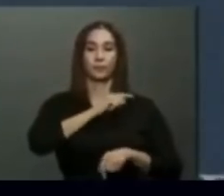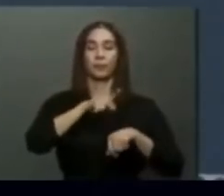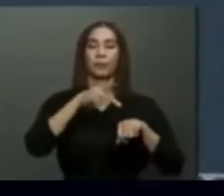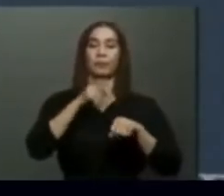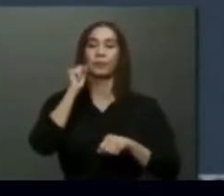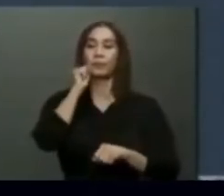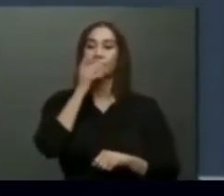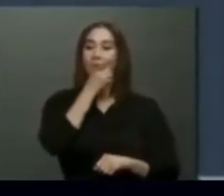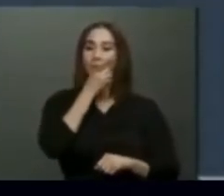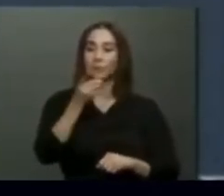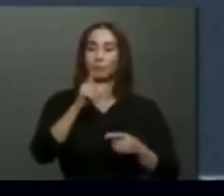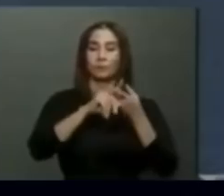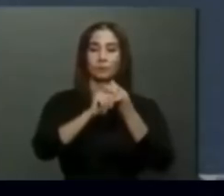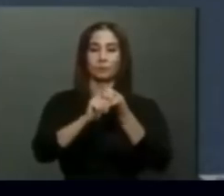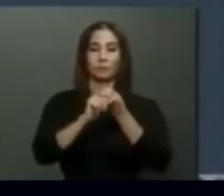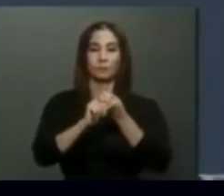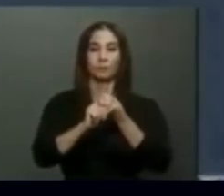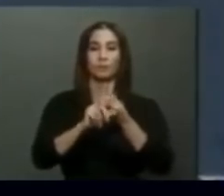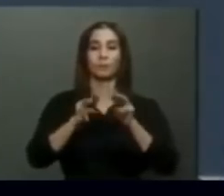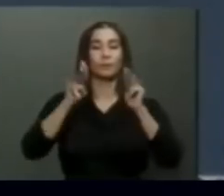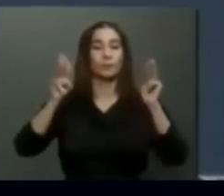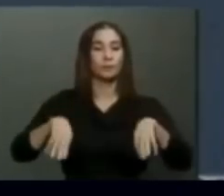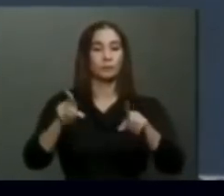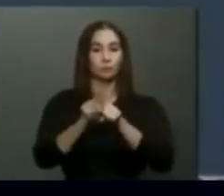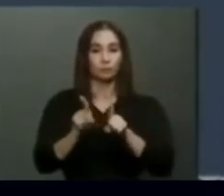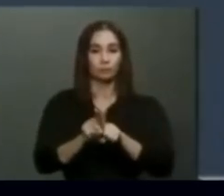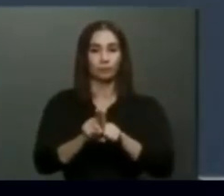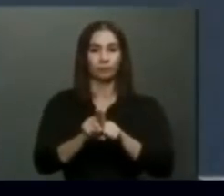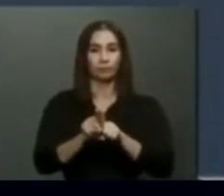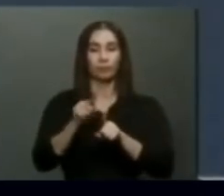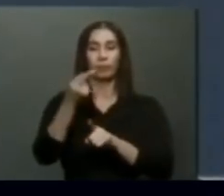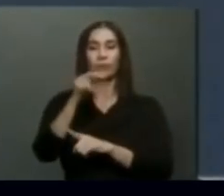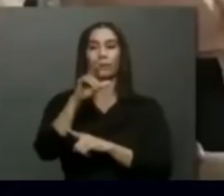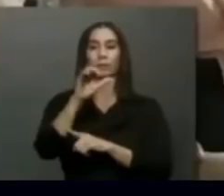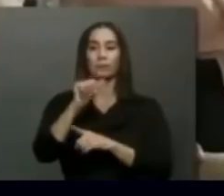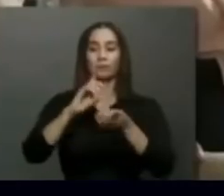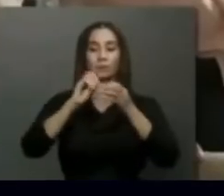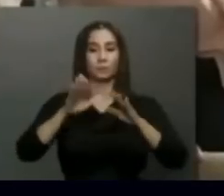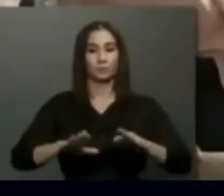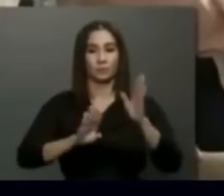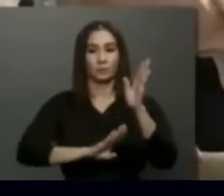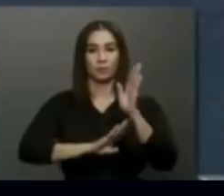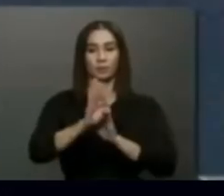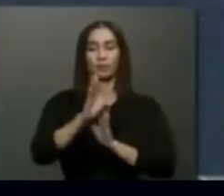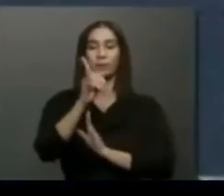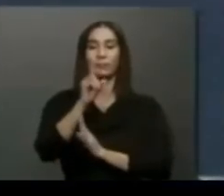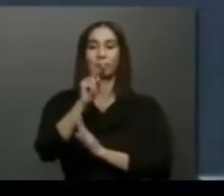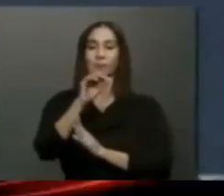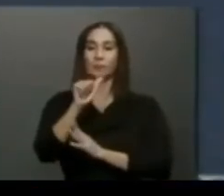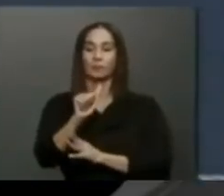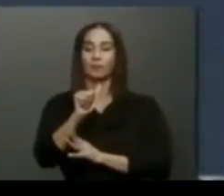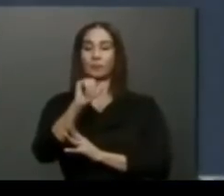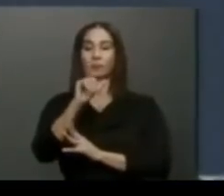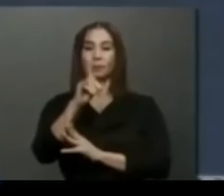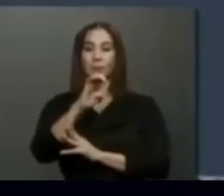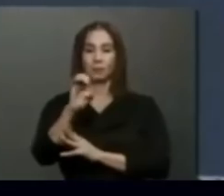Domingo. Nuestro amigo Nené Cabrera, ministro también. Gloria Reyes, directora de Supérate. Dina Reynoso, de ADES.